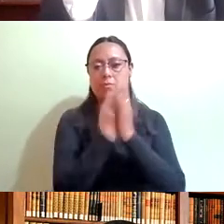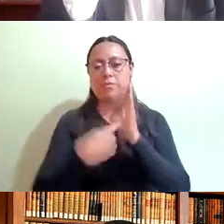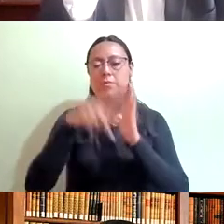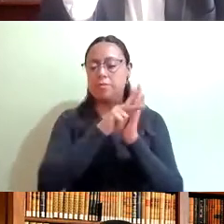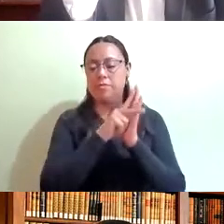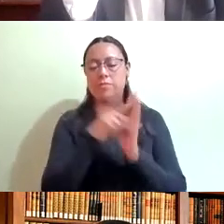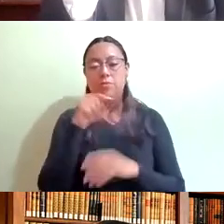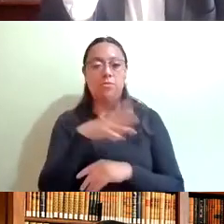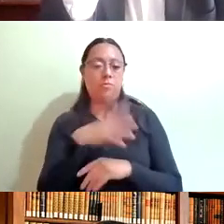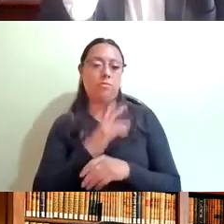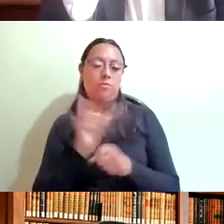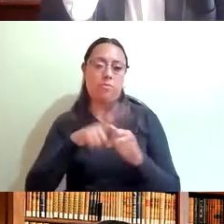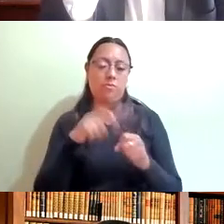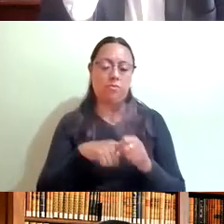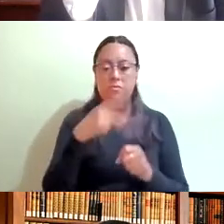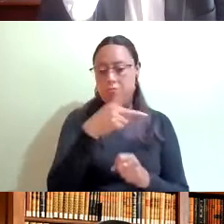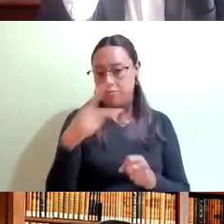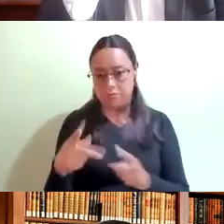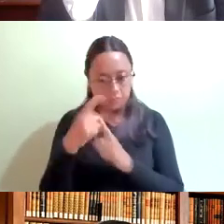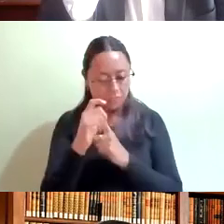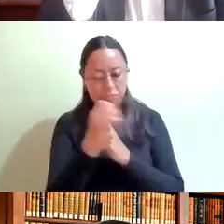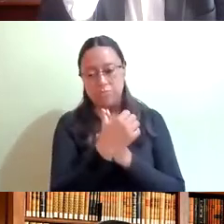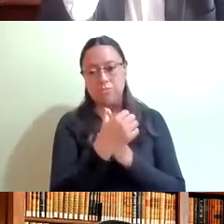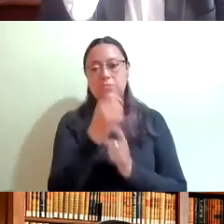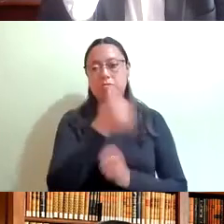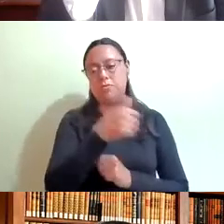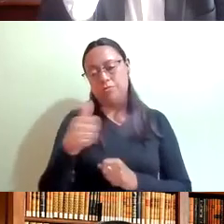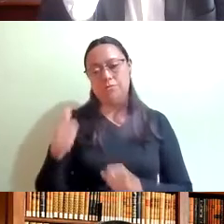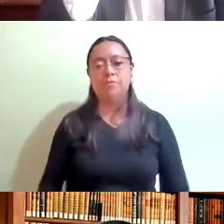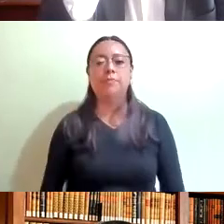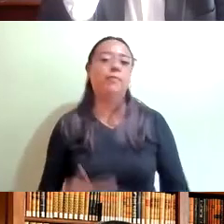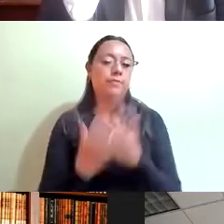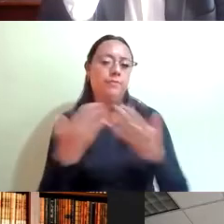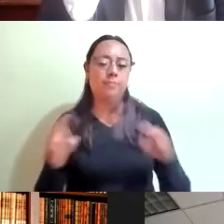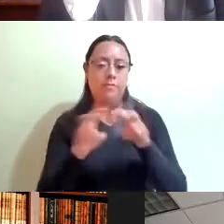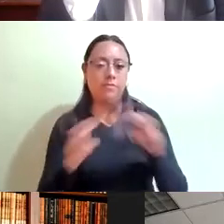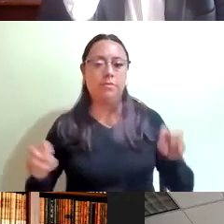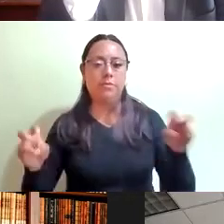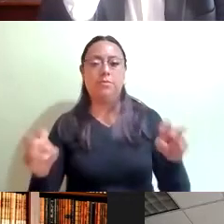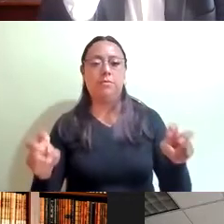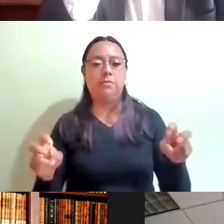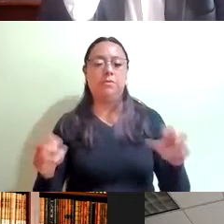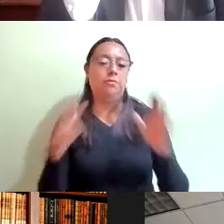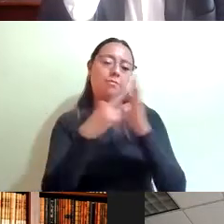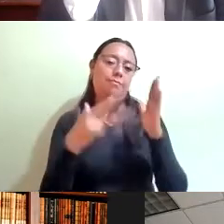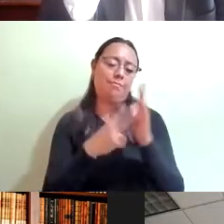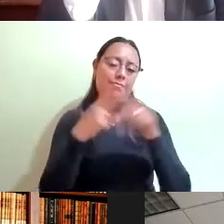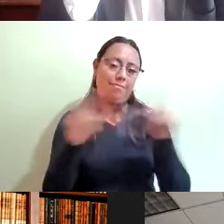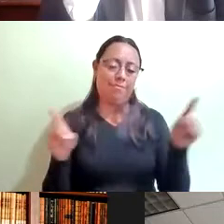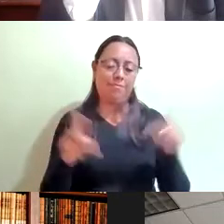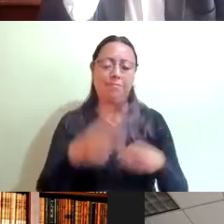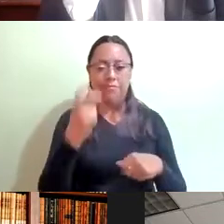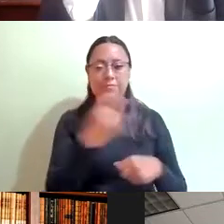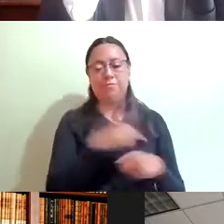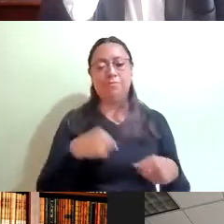integrantes exclusivamente de la comisión. Y en el Pleno las cuestiones son distintas, las reglas son diferentes. Para nosotros es muy importante.